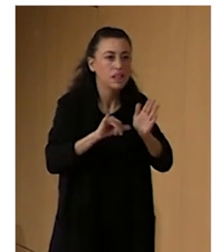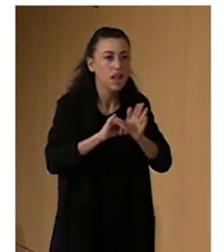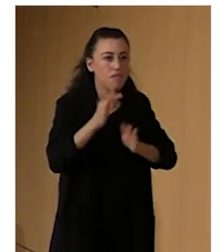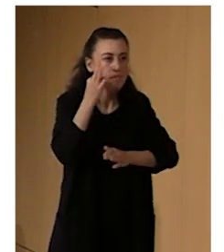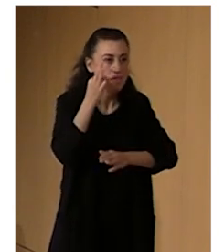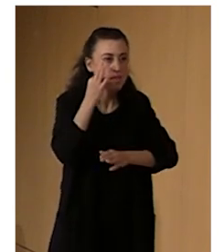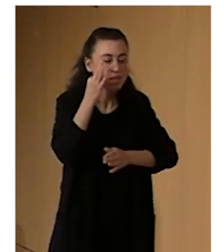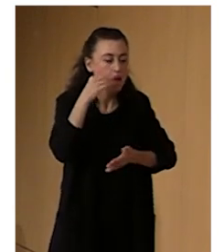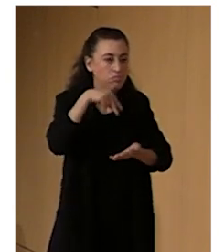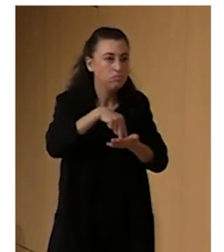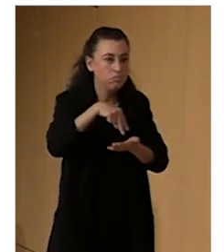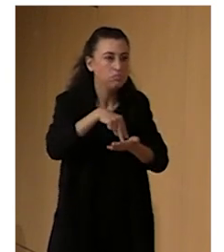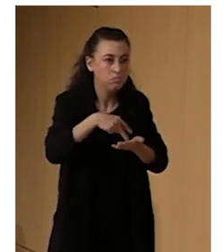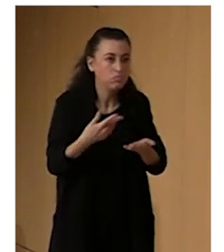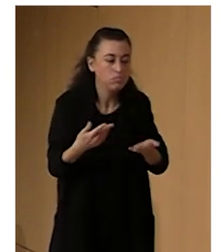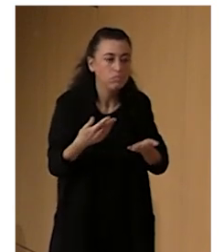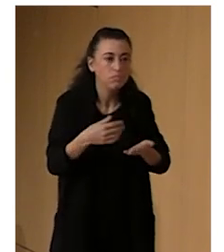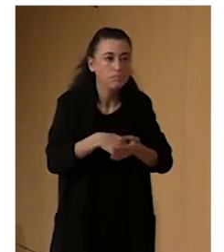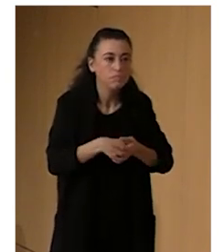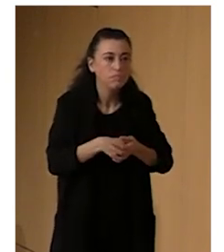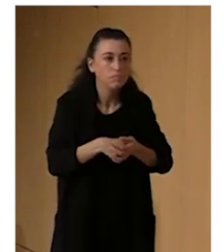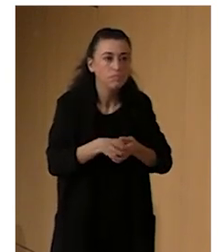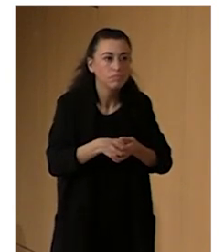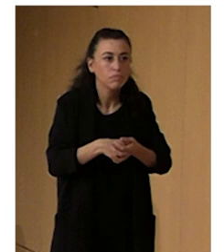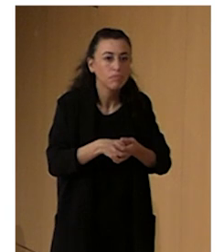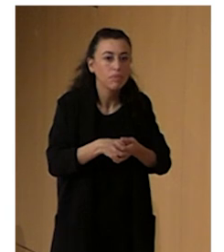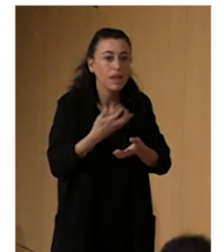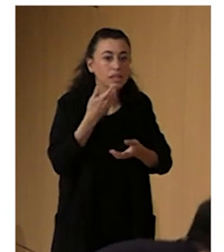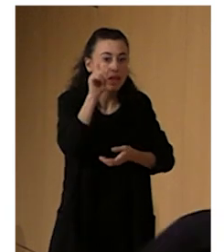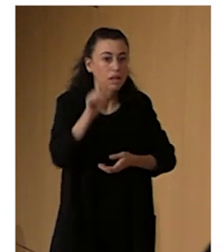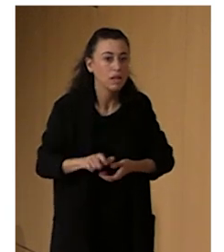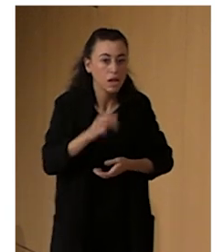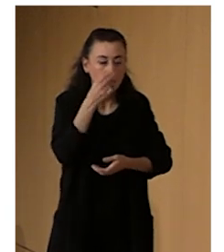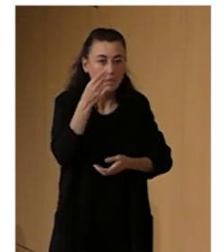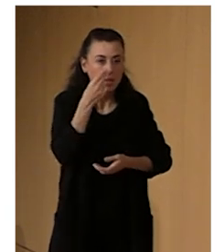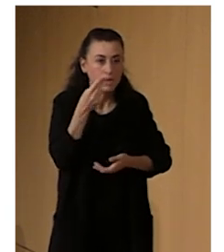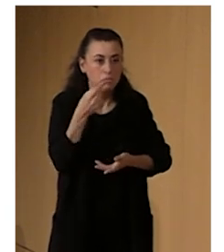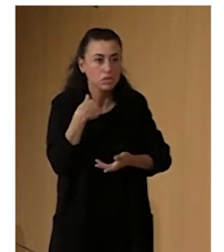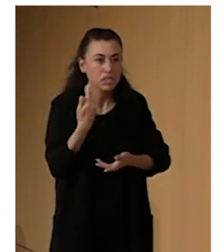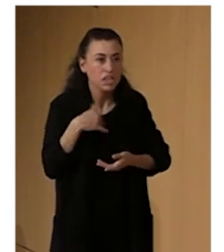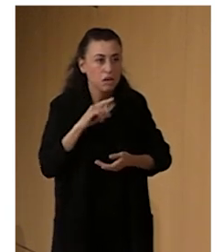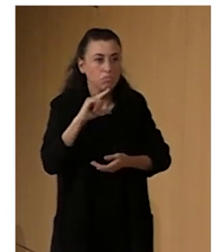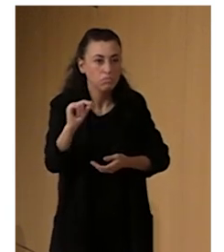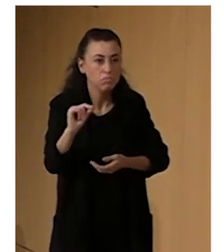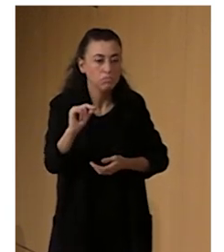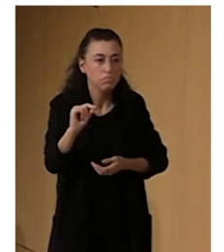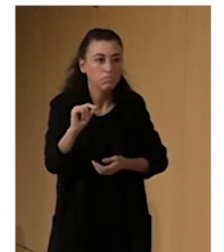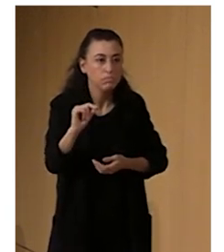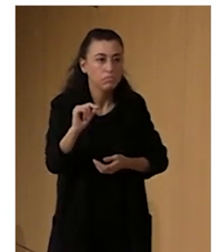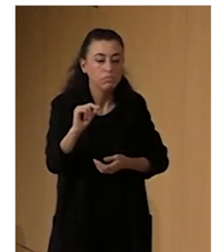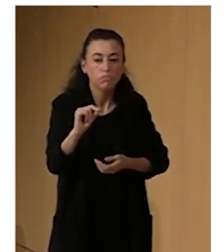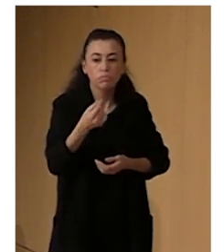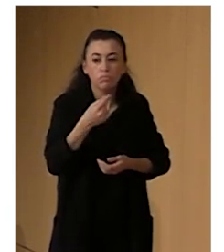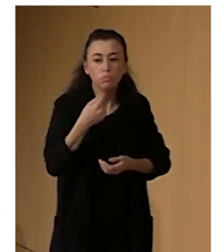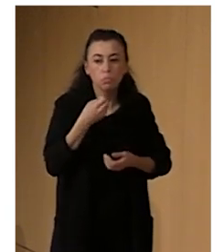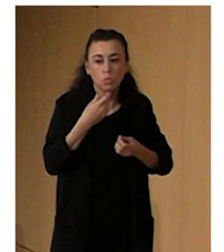en nuestro centro no y luego cuando cuando el visitante eh se ha marchado pues una Bueno aquí tenéis la guía